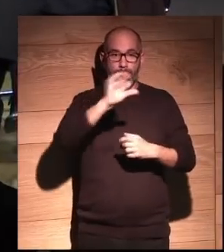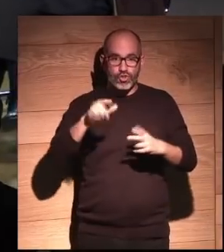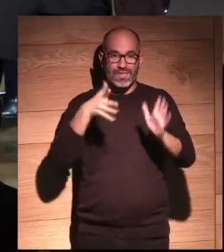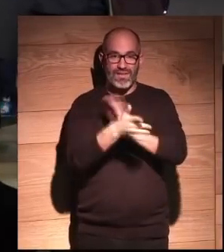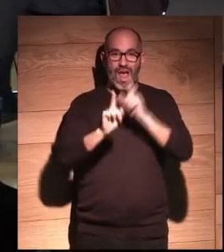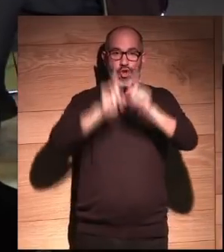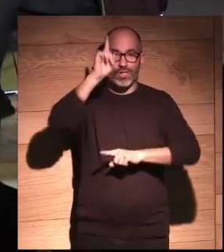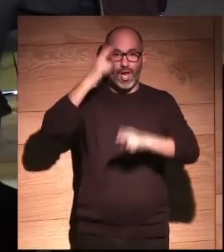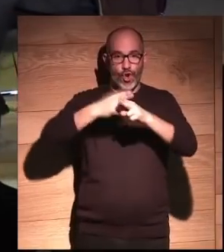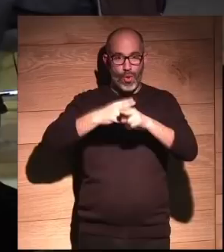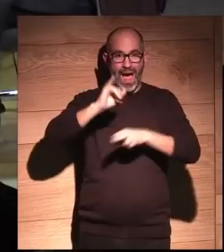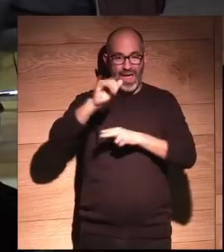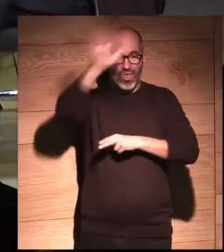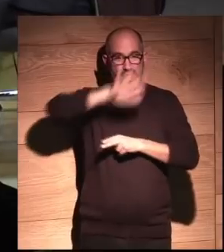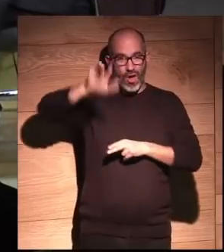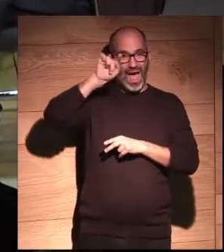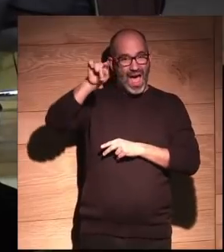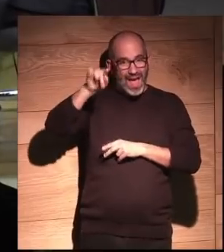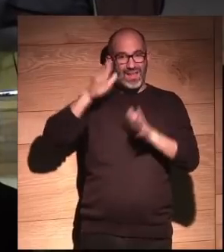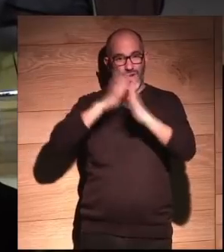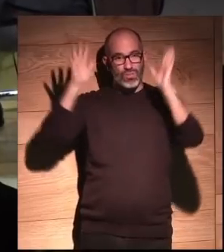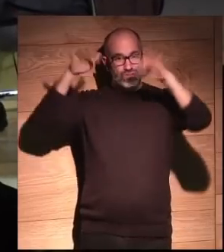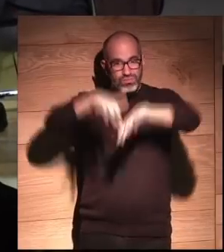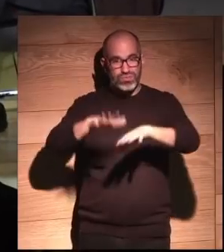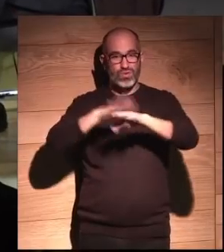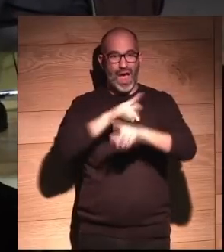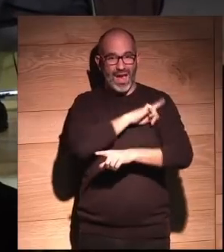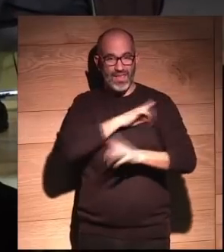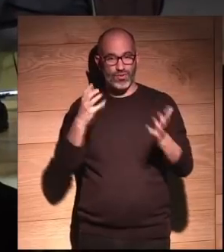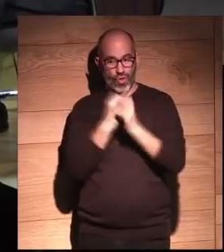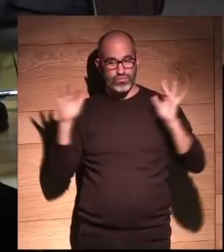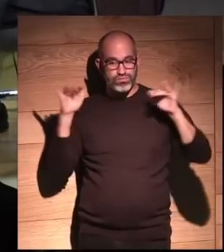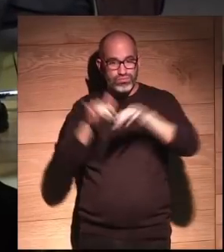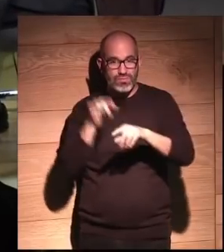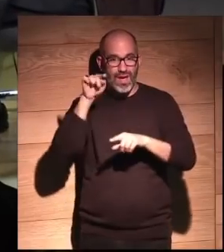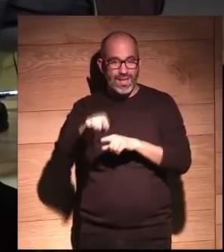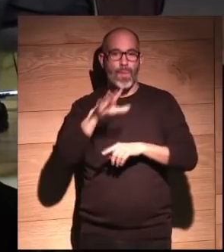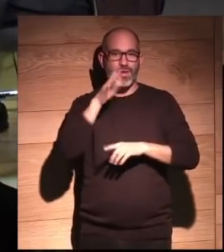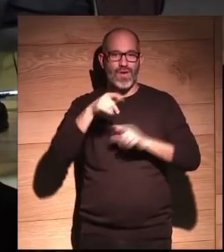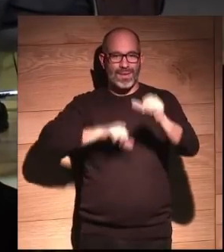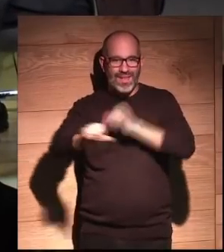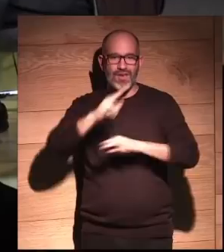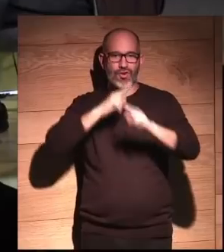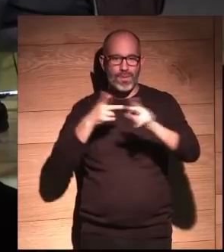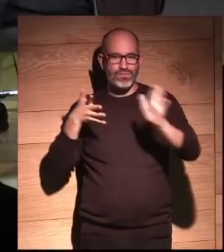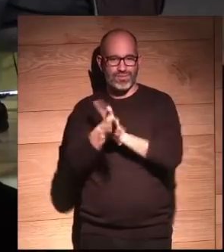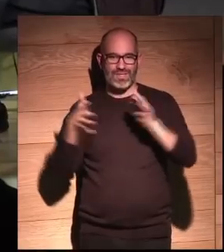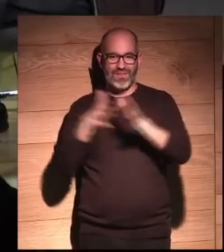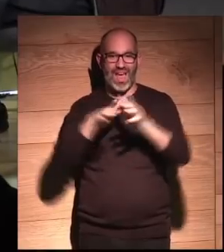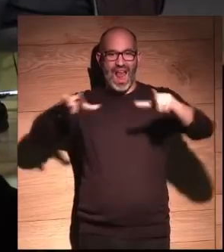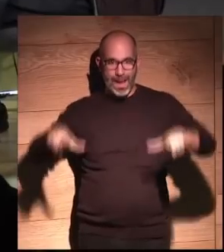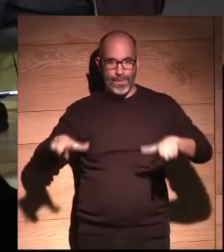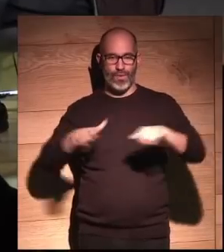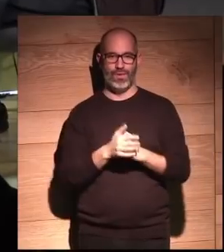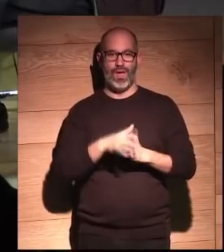campo. Al norte de Roma estaba donde acampaban y entrenaban los ejércitos, el campo de Marte. A partir de ahí tiene ese significado. Oye,